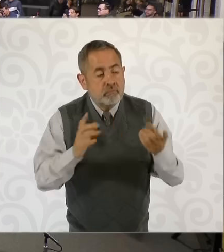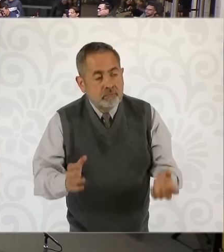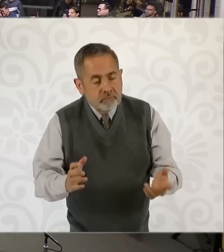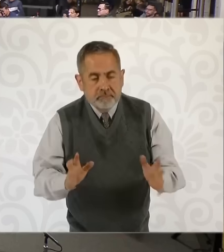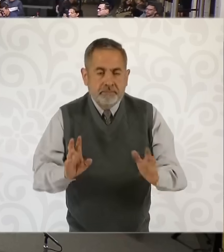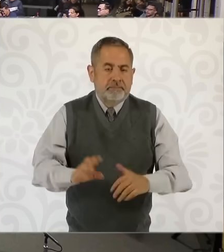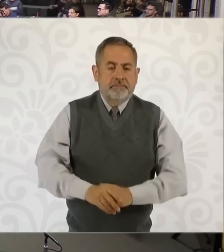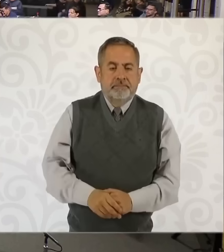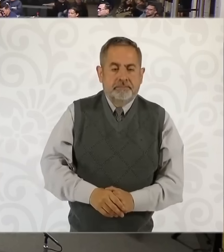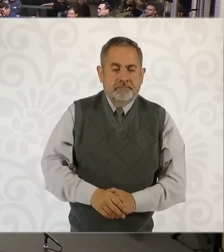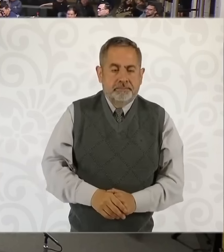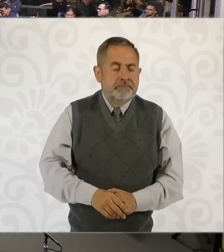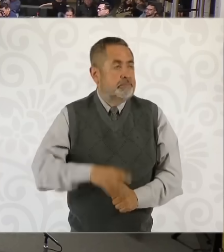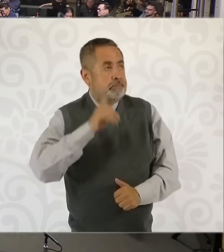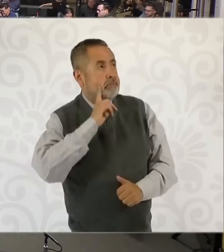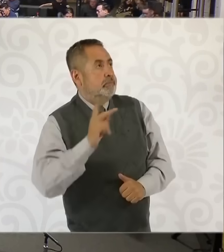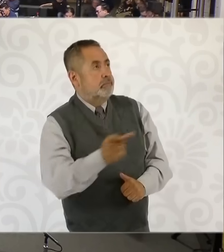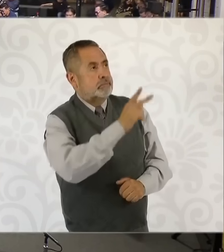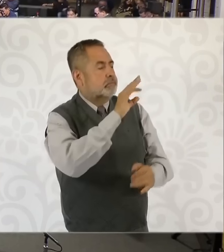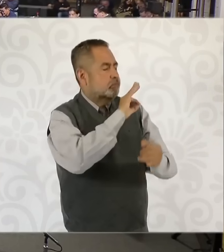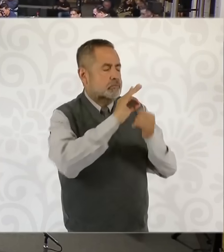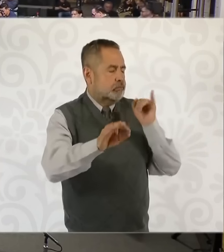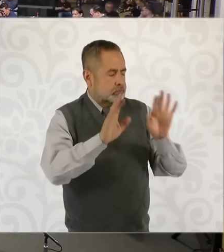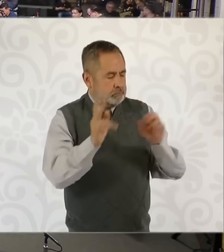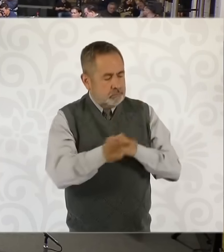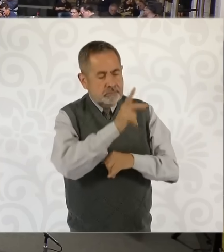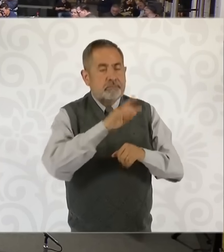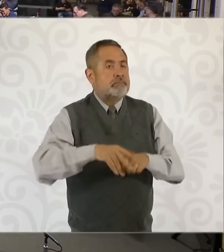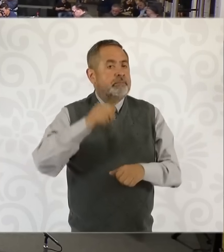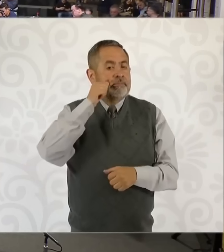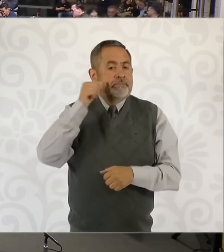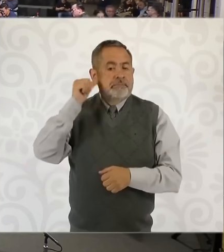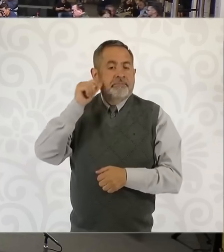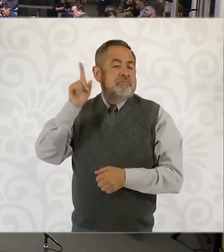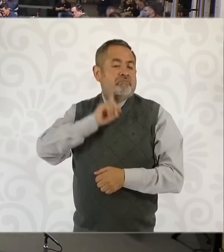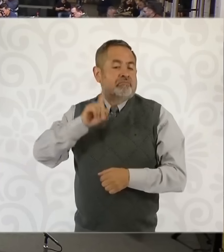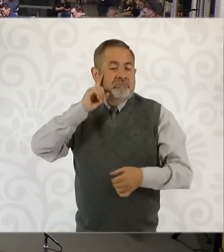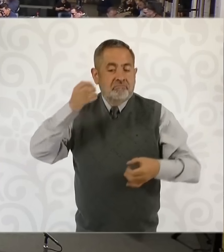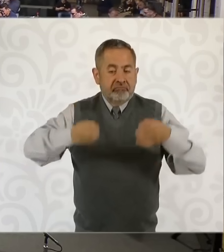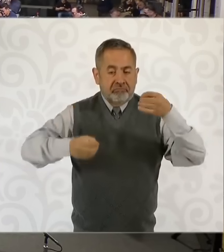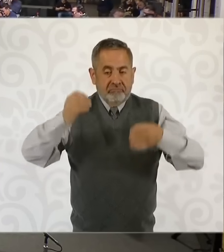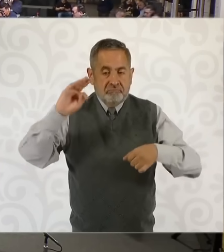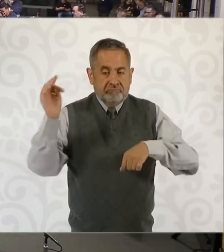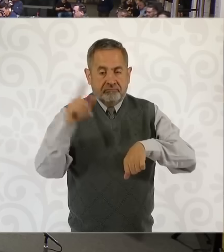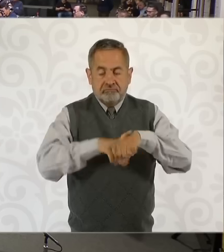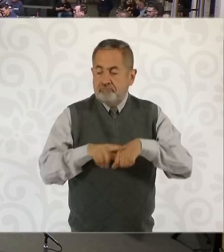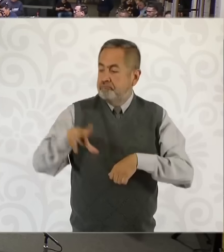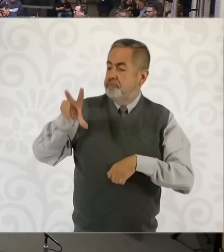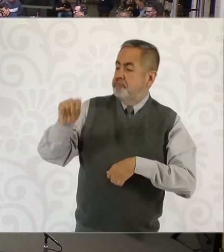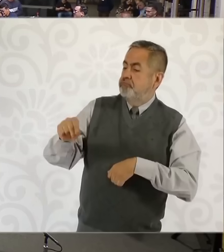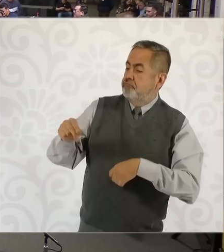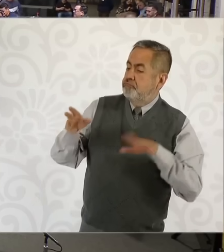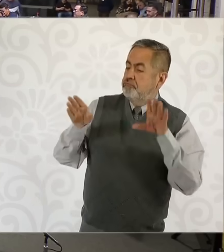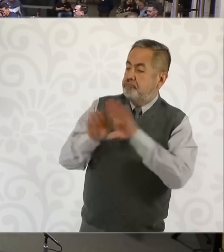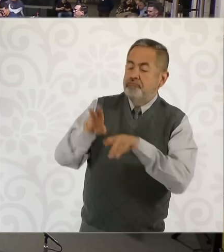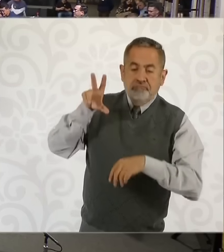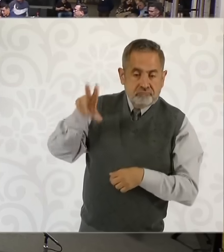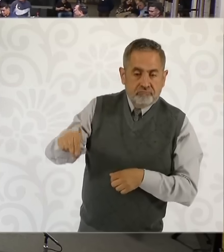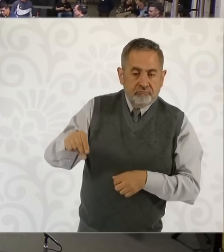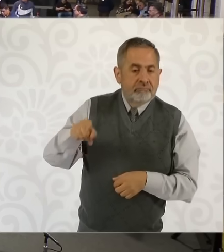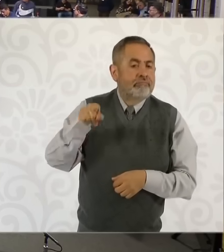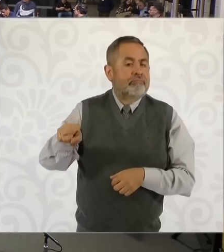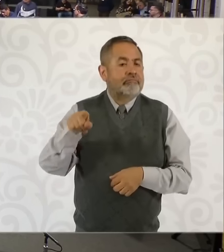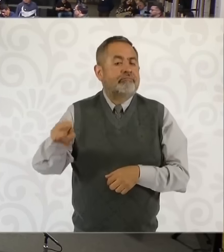Por último, Presidenta, ayer una jueza federal suspendió este impedimento a la Fiscalía General de la República